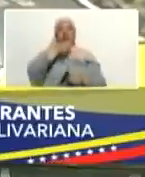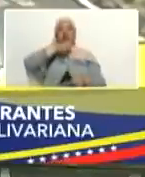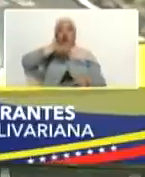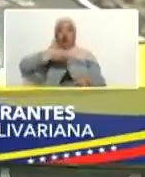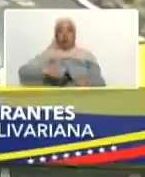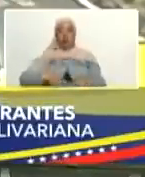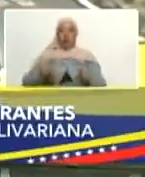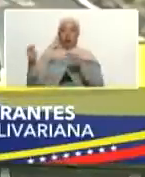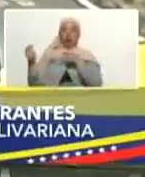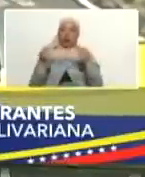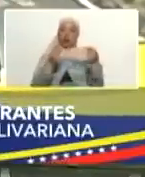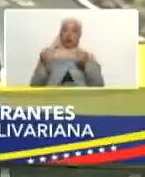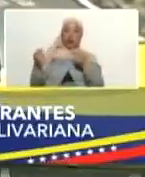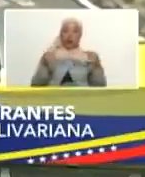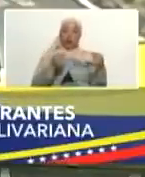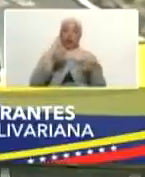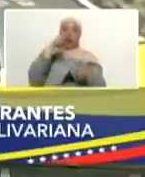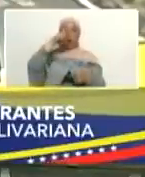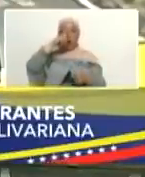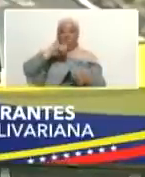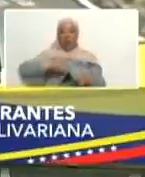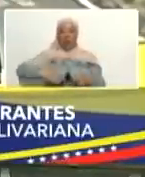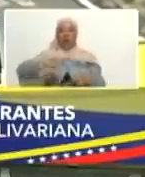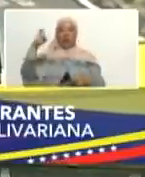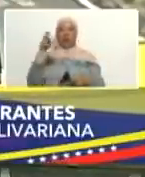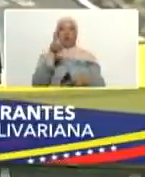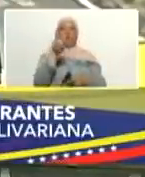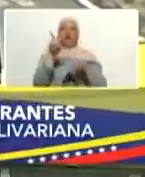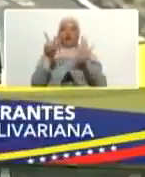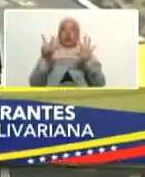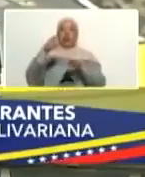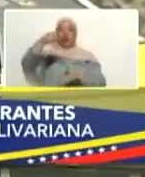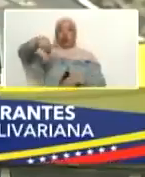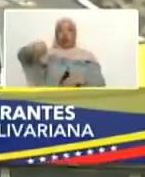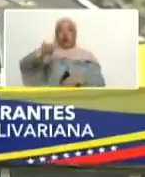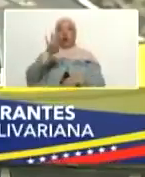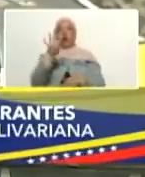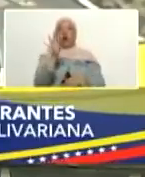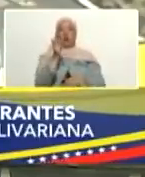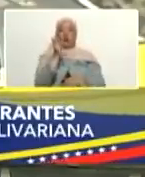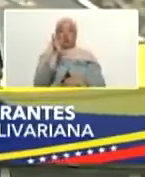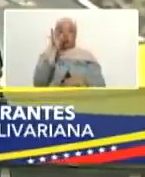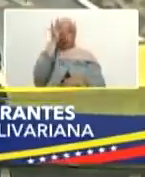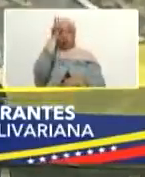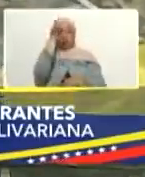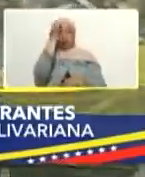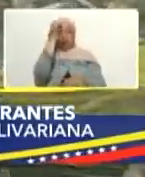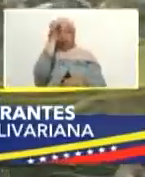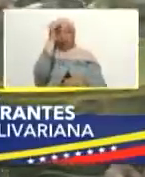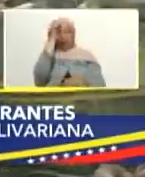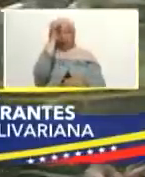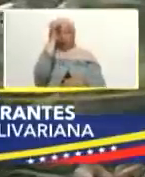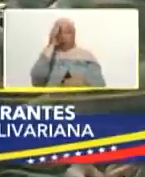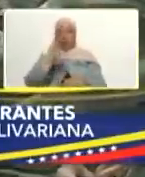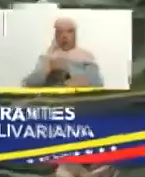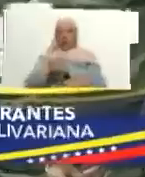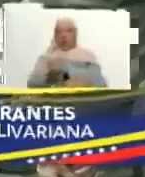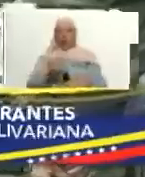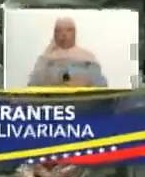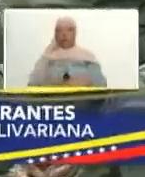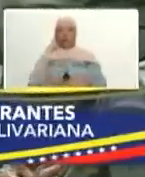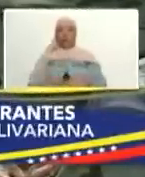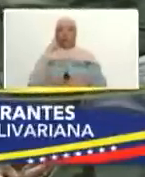trigésimo aniversario del 27 de noviembre, 4 de febrero, fechas que